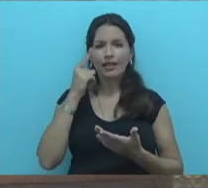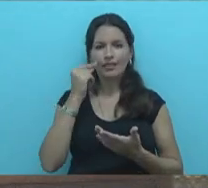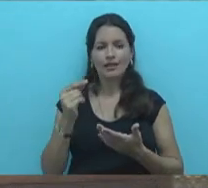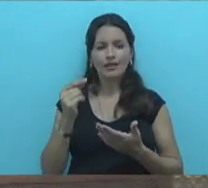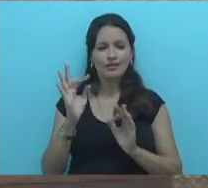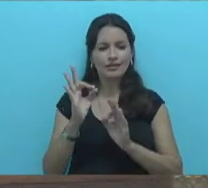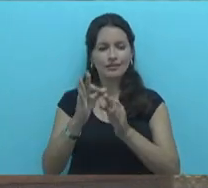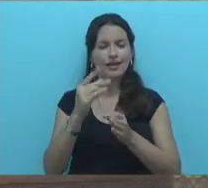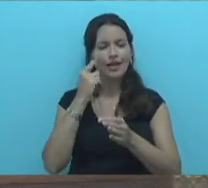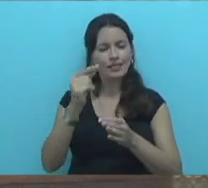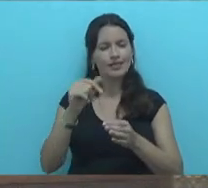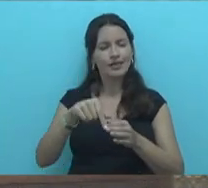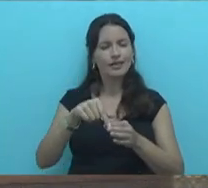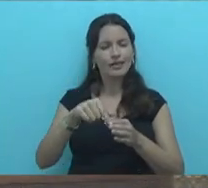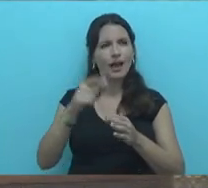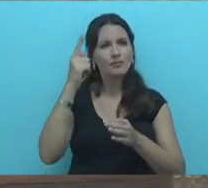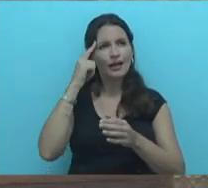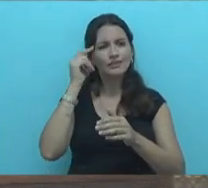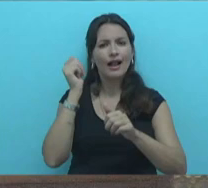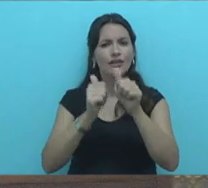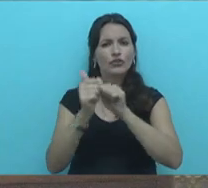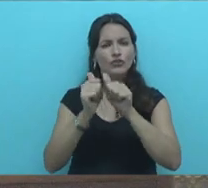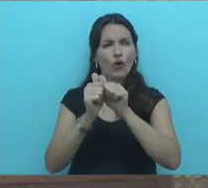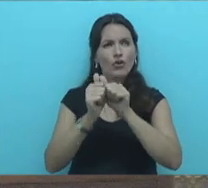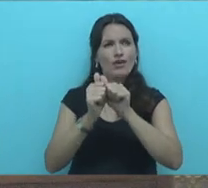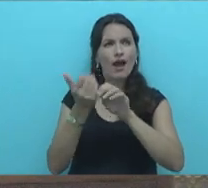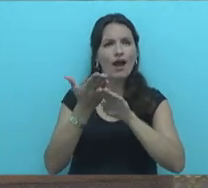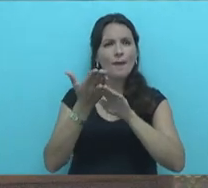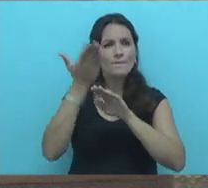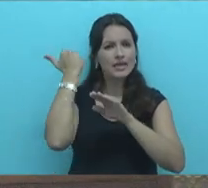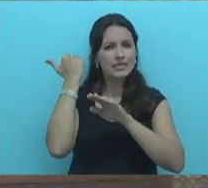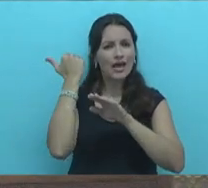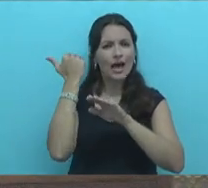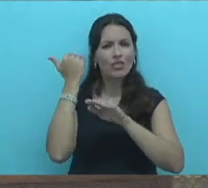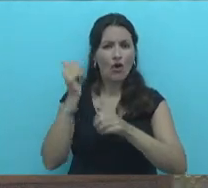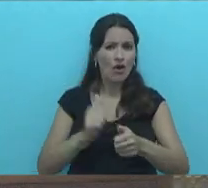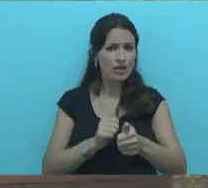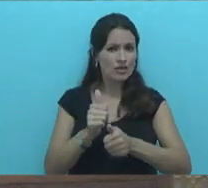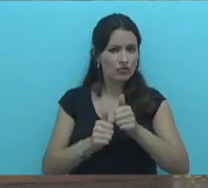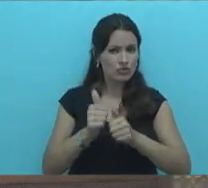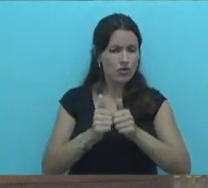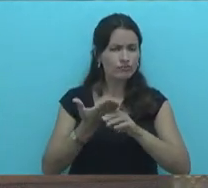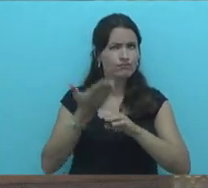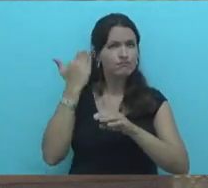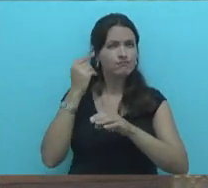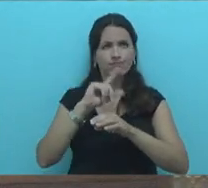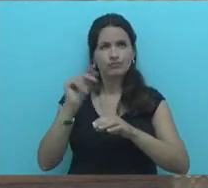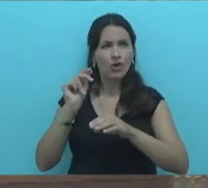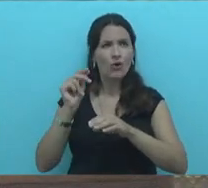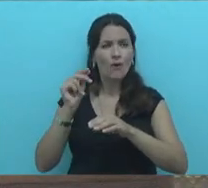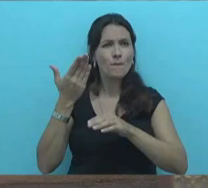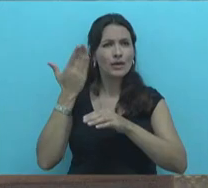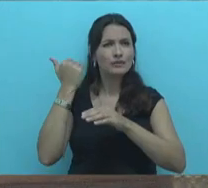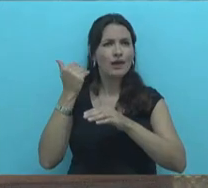historia no tiene que ver con el pasado, la historia marca cómo el pasado sigue abierto en el presente,